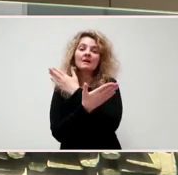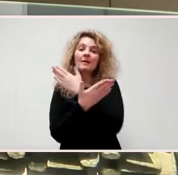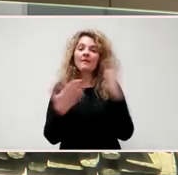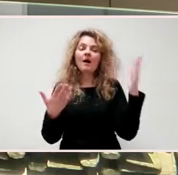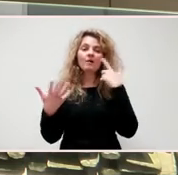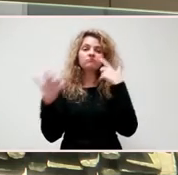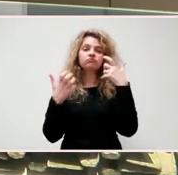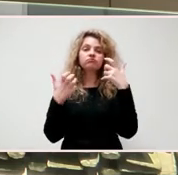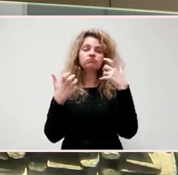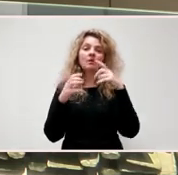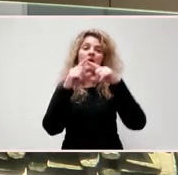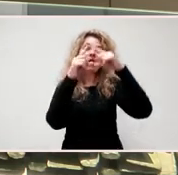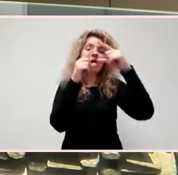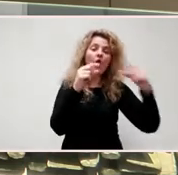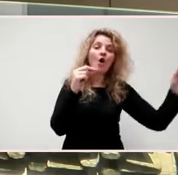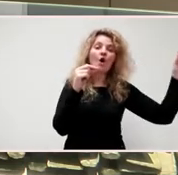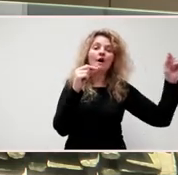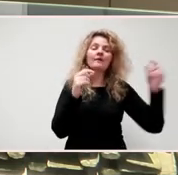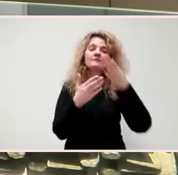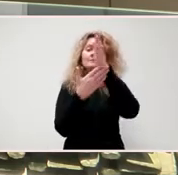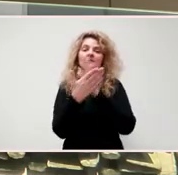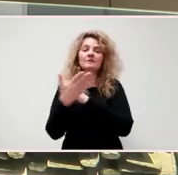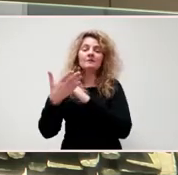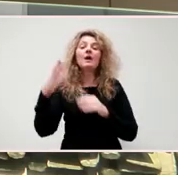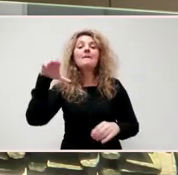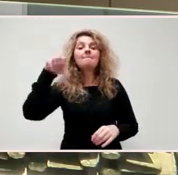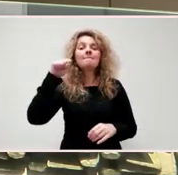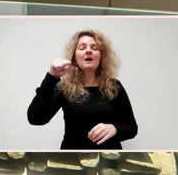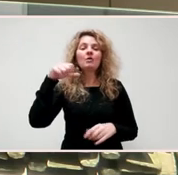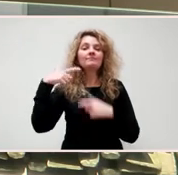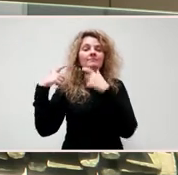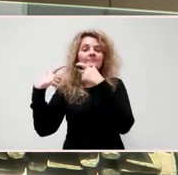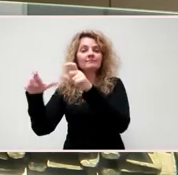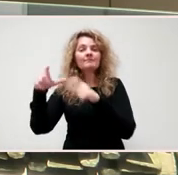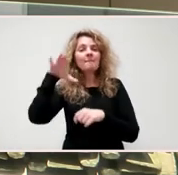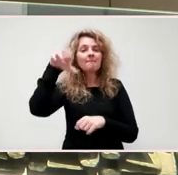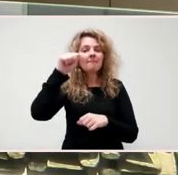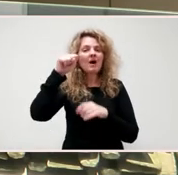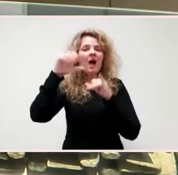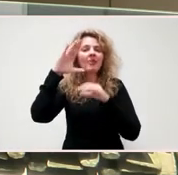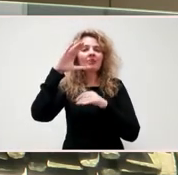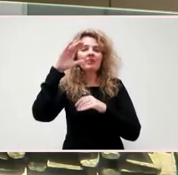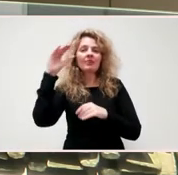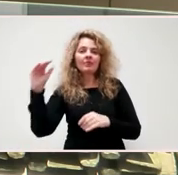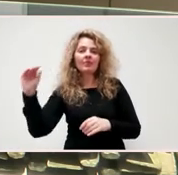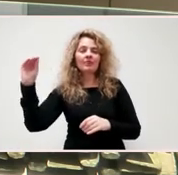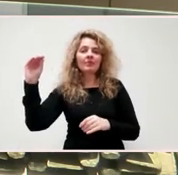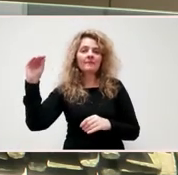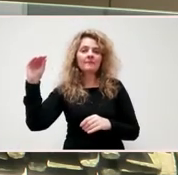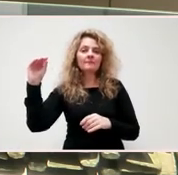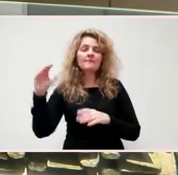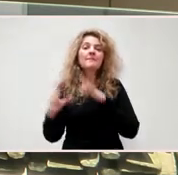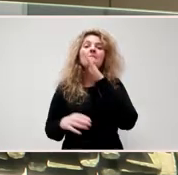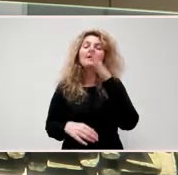transversal que vai a separar o que a parte da folla da parte do mangue. A parte do mangue, ademais, presenta un